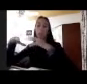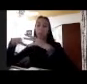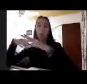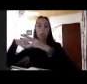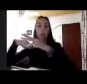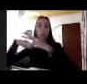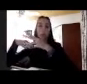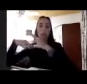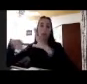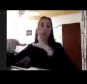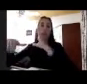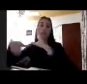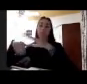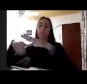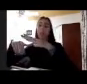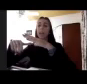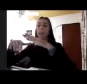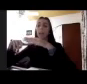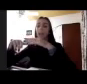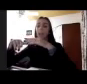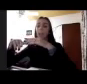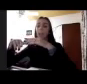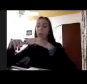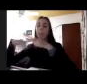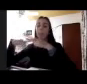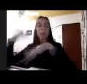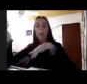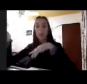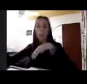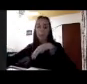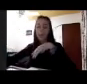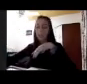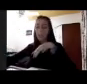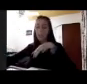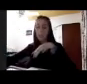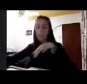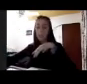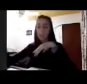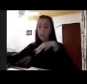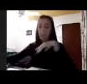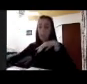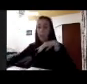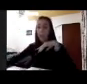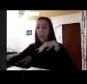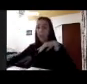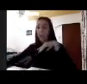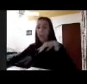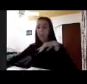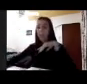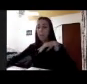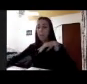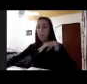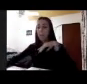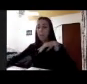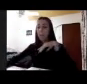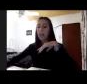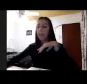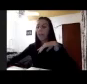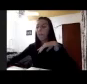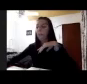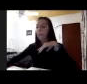espacios semipúblicos hasta llegar a los privados que vendrían a ser las viviendas. Por ejemplo,